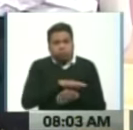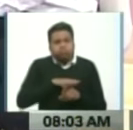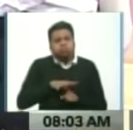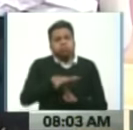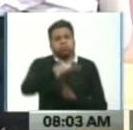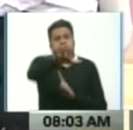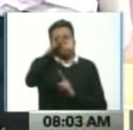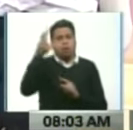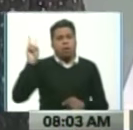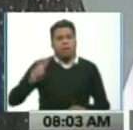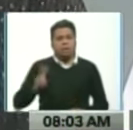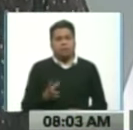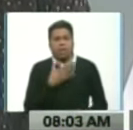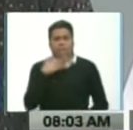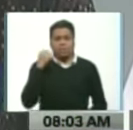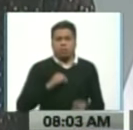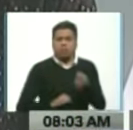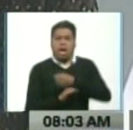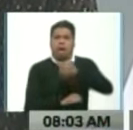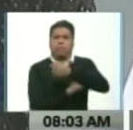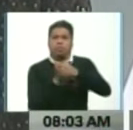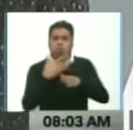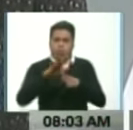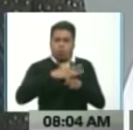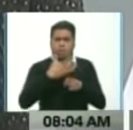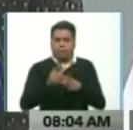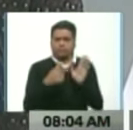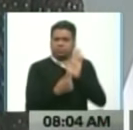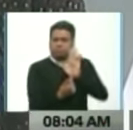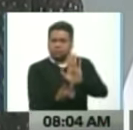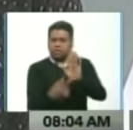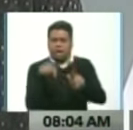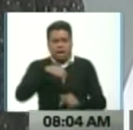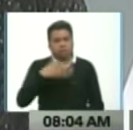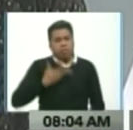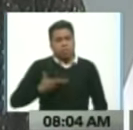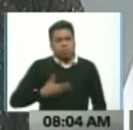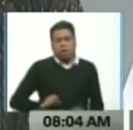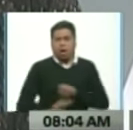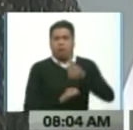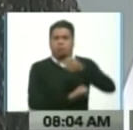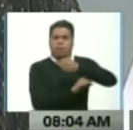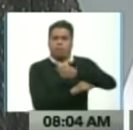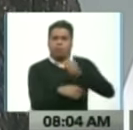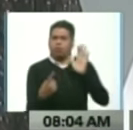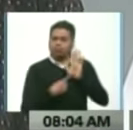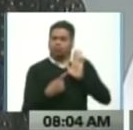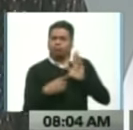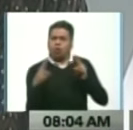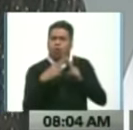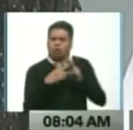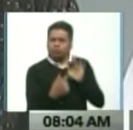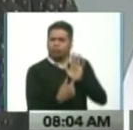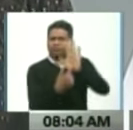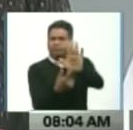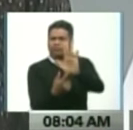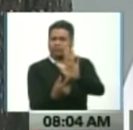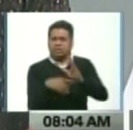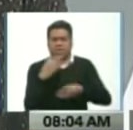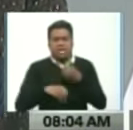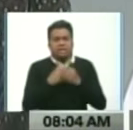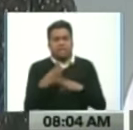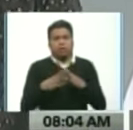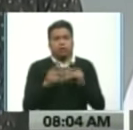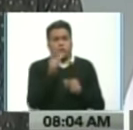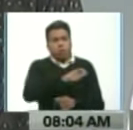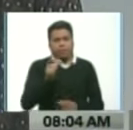que nos pueden dar nosotros es, pues, compartir este tipo de contenido. Este tipo de espacios para nosotros es un gran aporte para dar a conocer este tipo de proyectos, pues, y hacer que todo el mundo